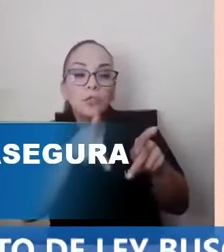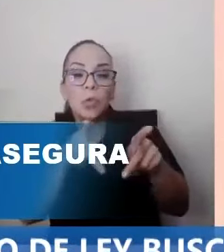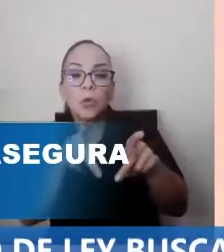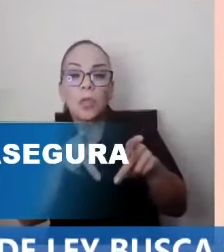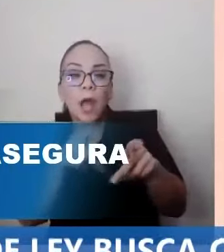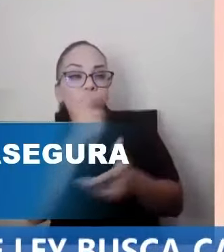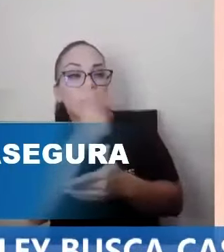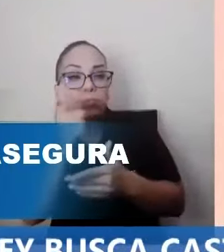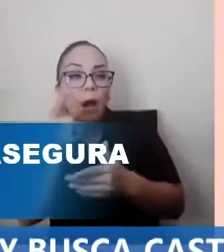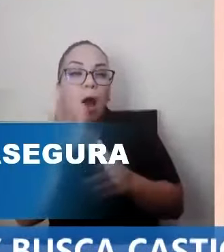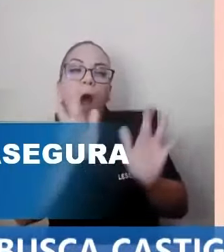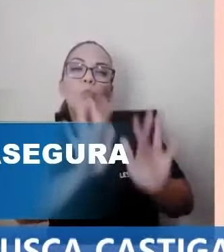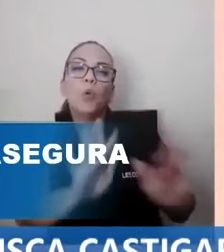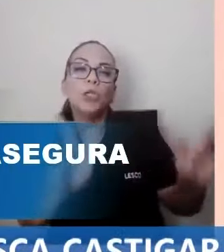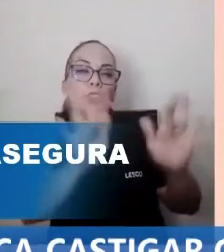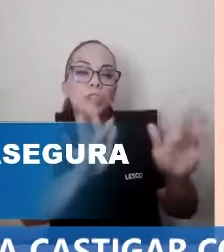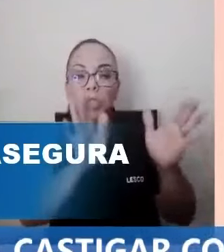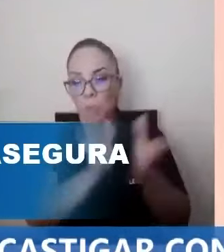pobrecito.